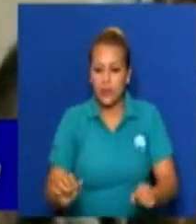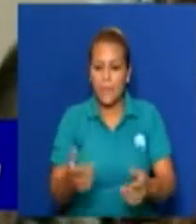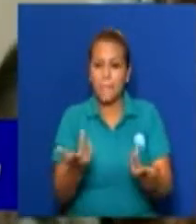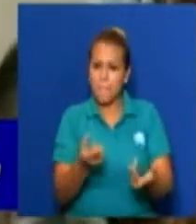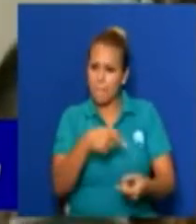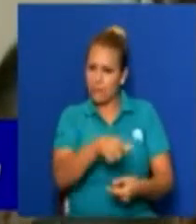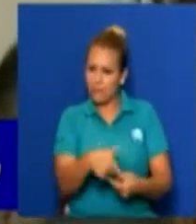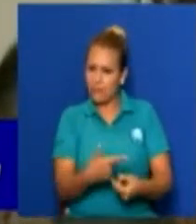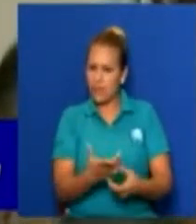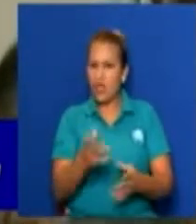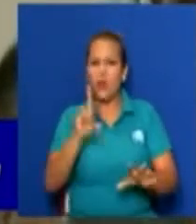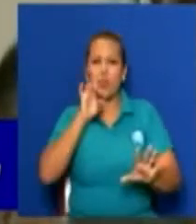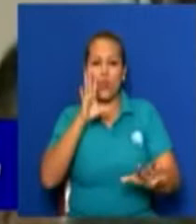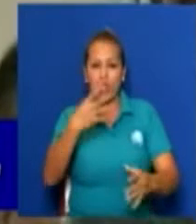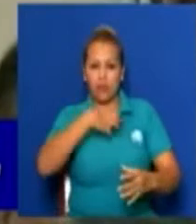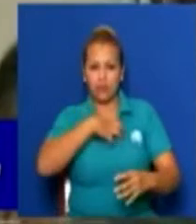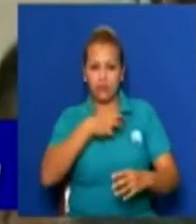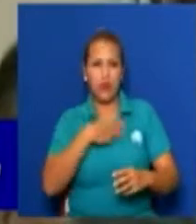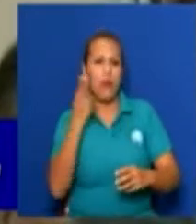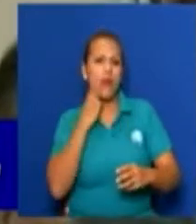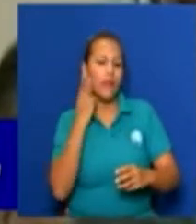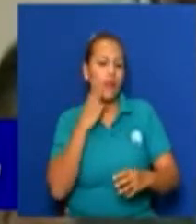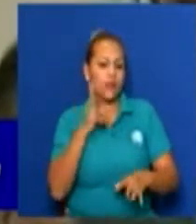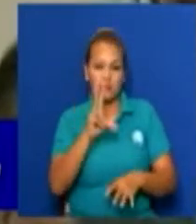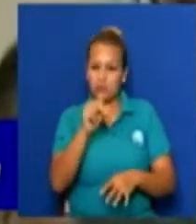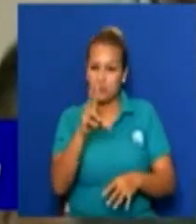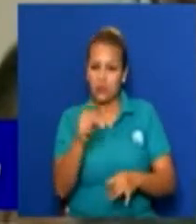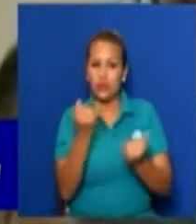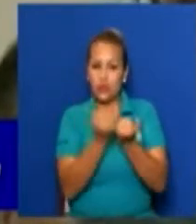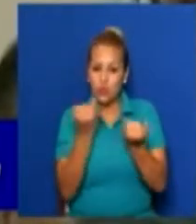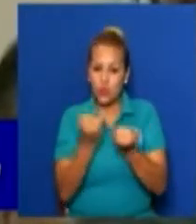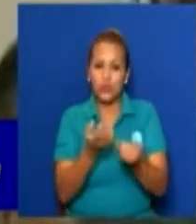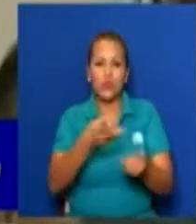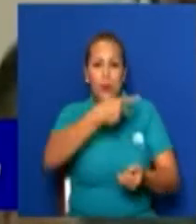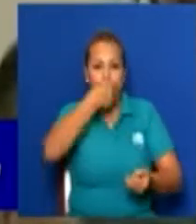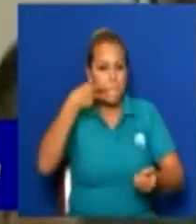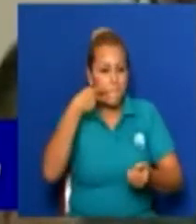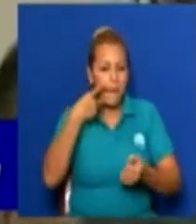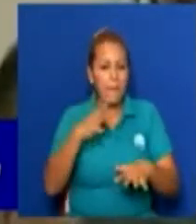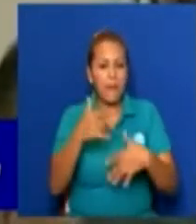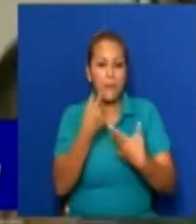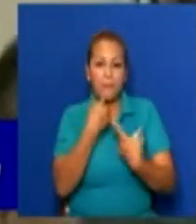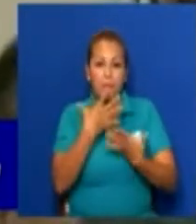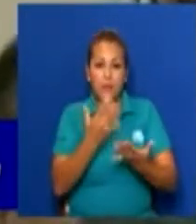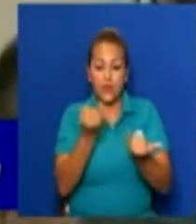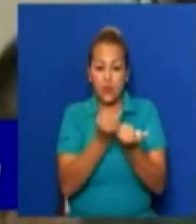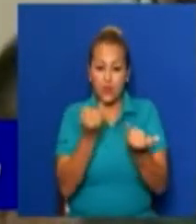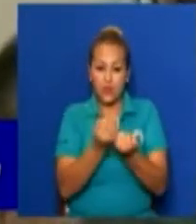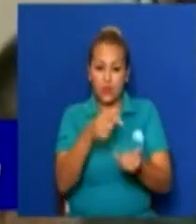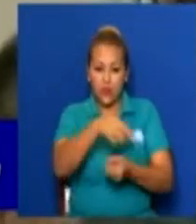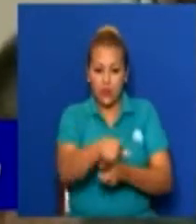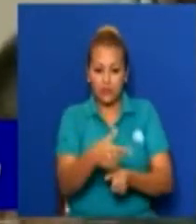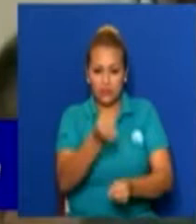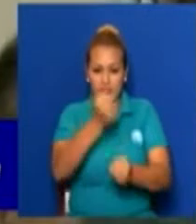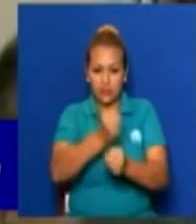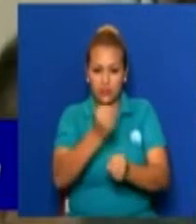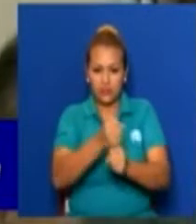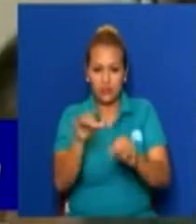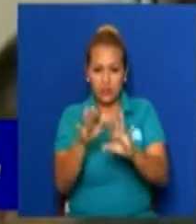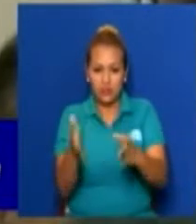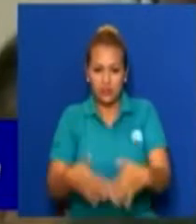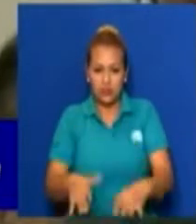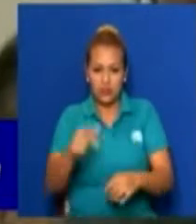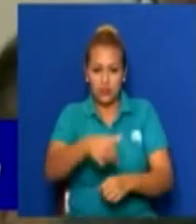madres, que sean CDI para los padres, porque es posible que hayan mujeres que donde están trabajando no